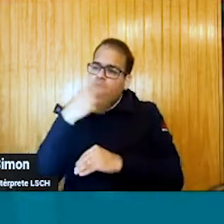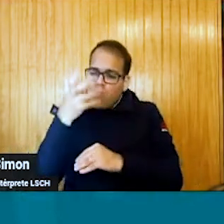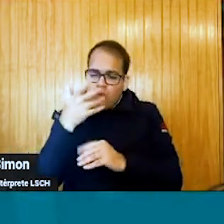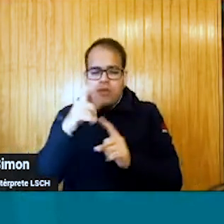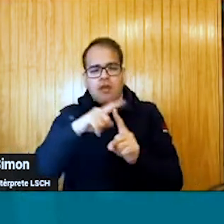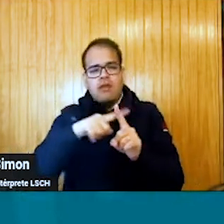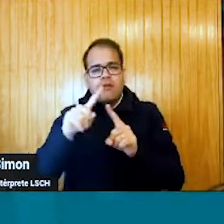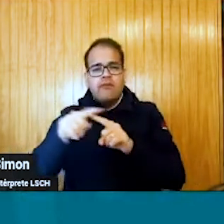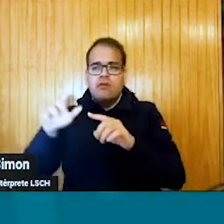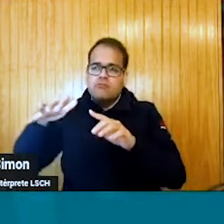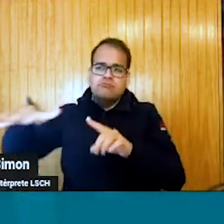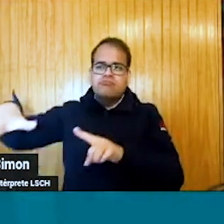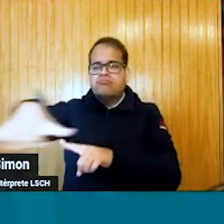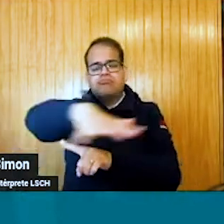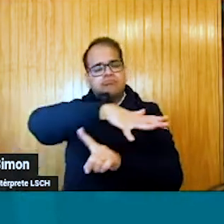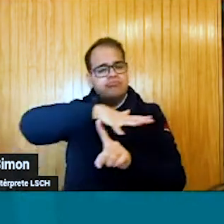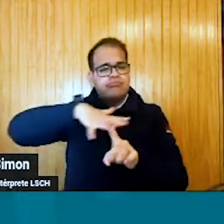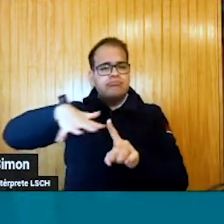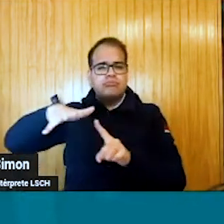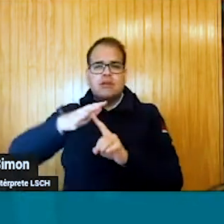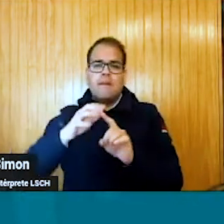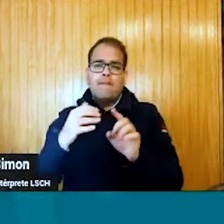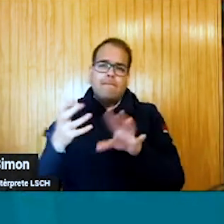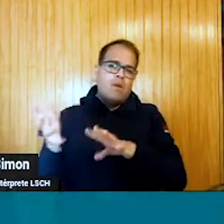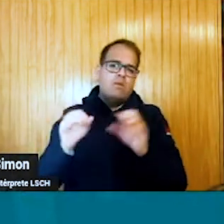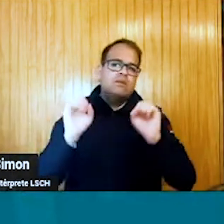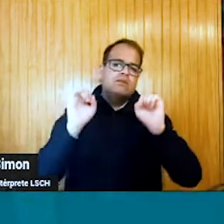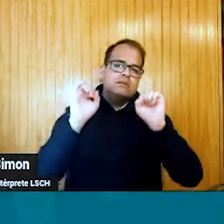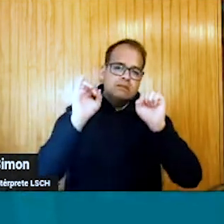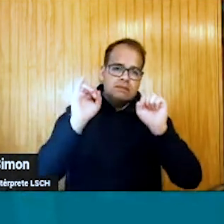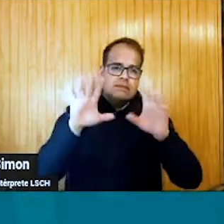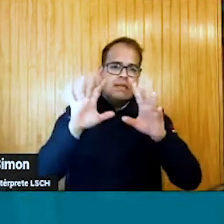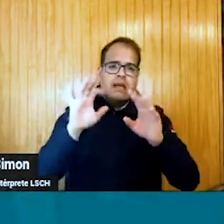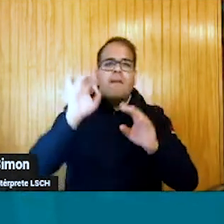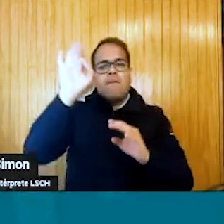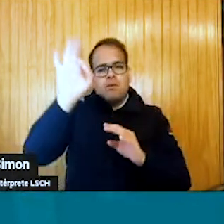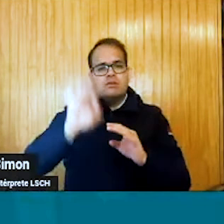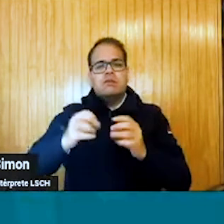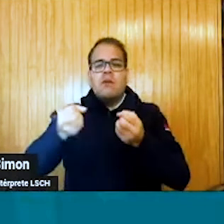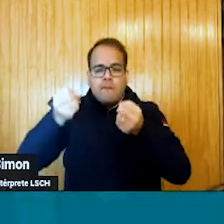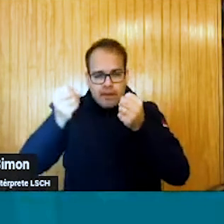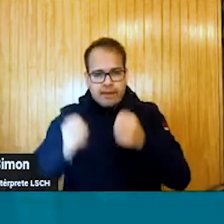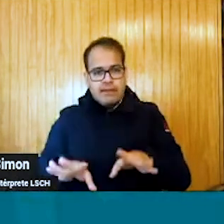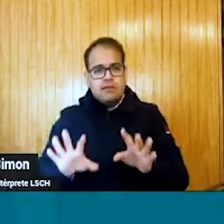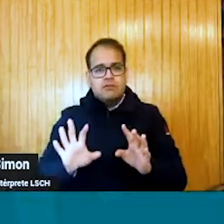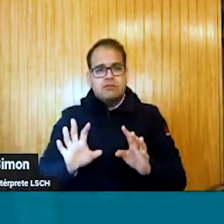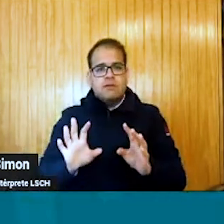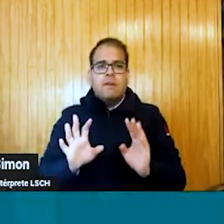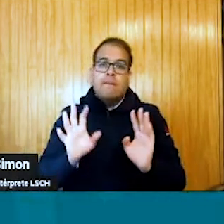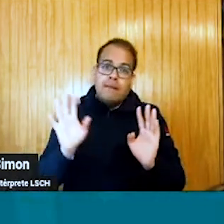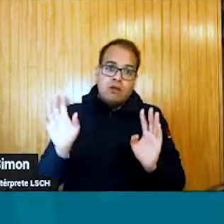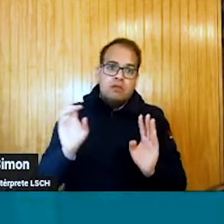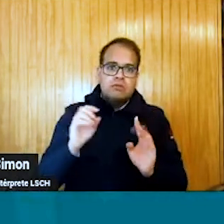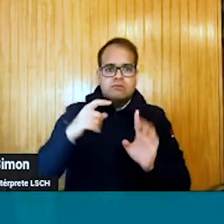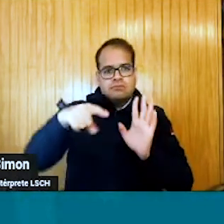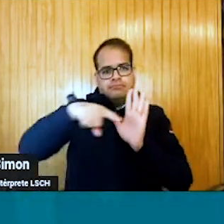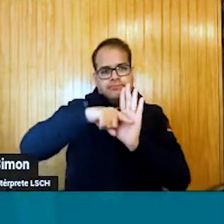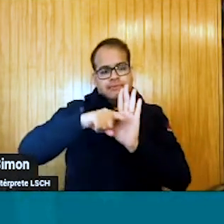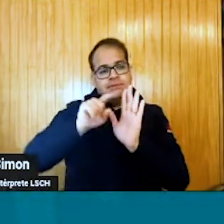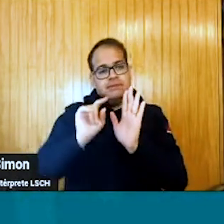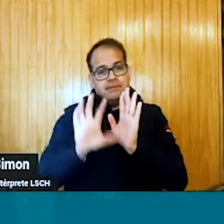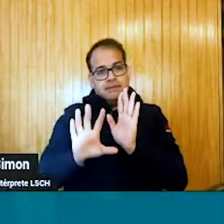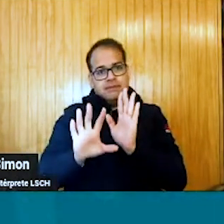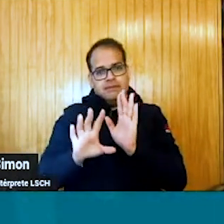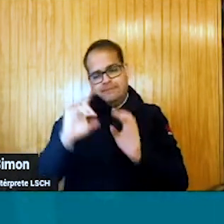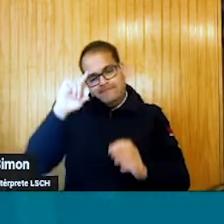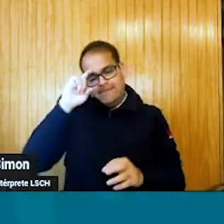podemos tener, por ejemplo, un 10, 15% de pérdida. Pero con un menos 5, se va a poner